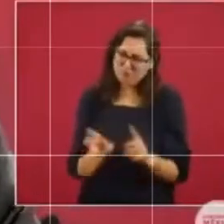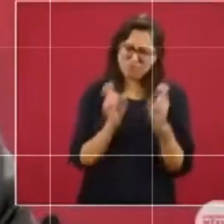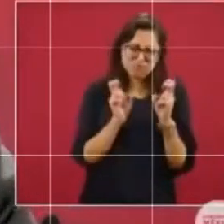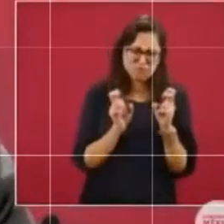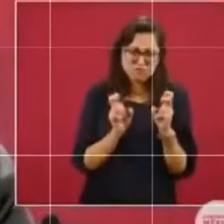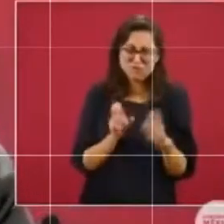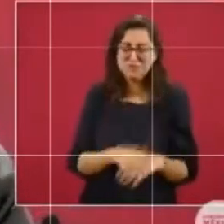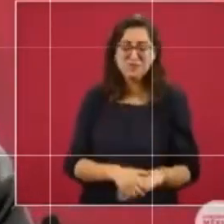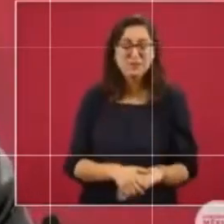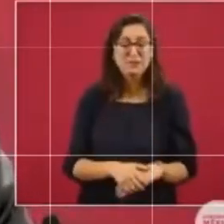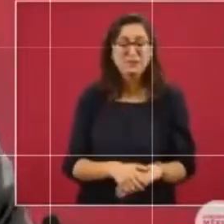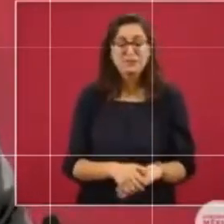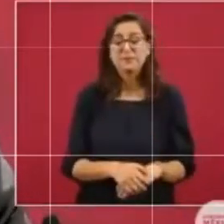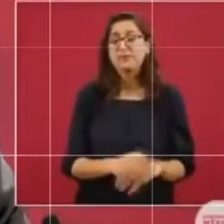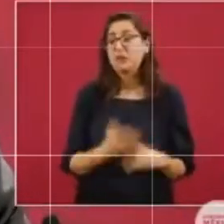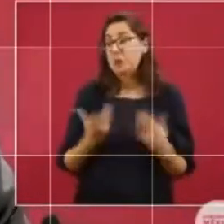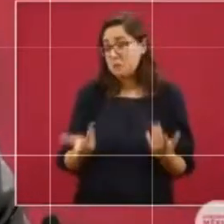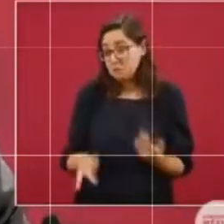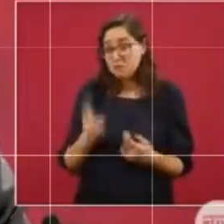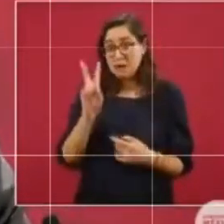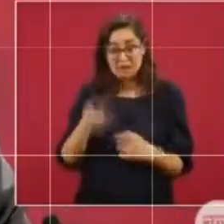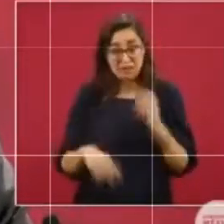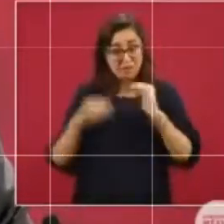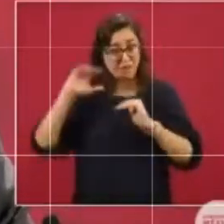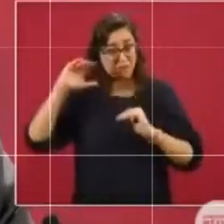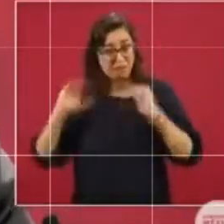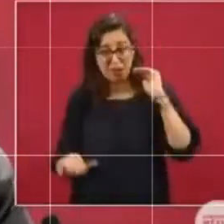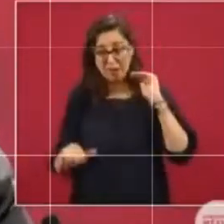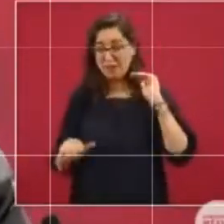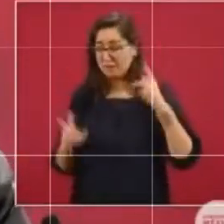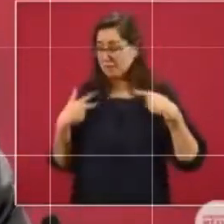Estamos como cuando